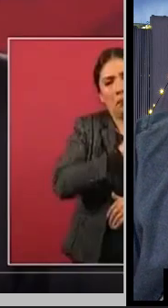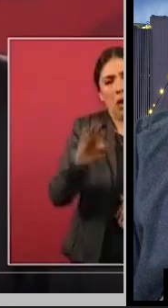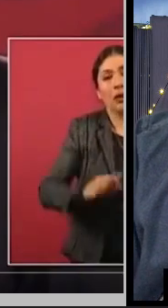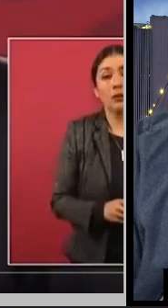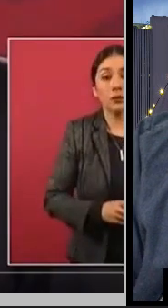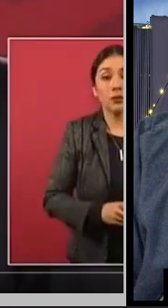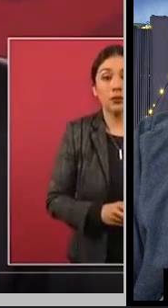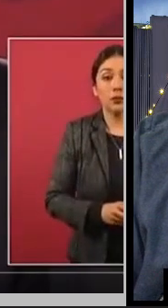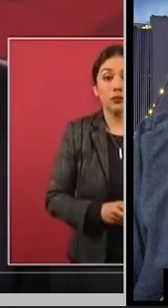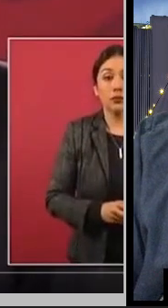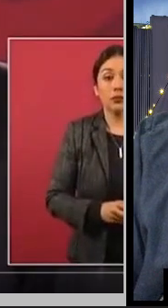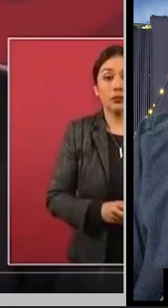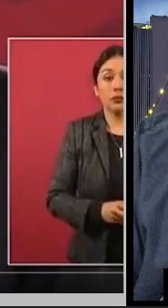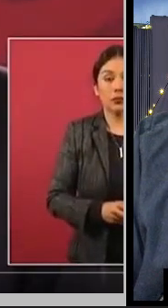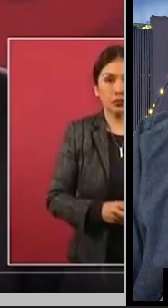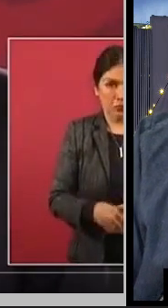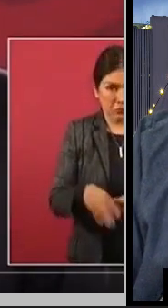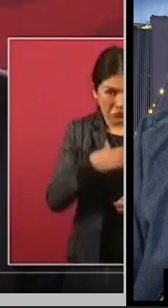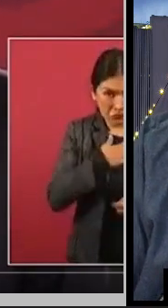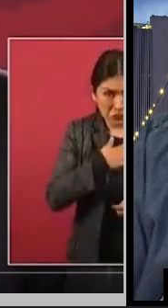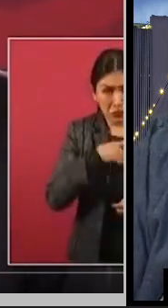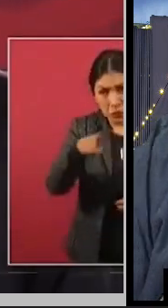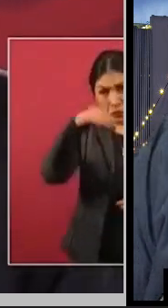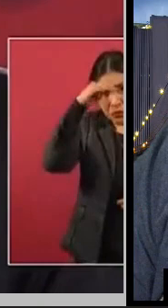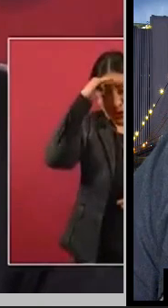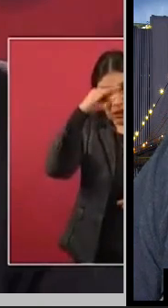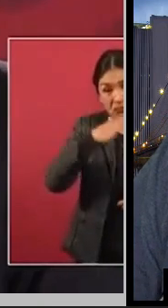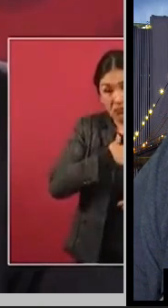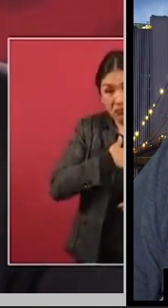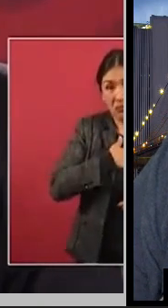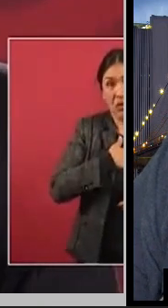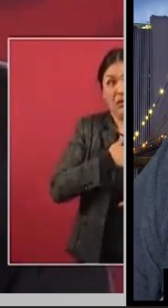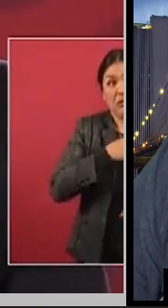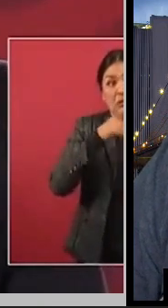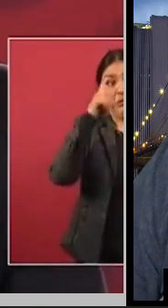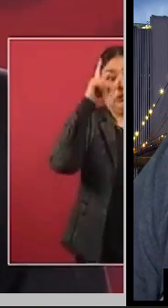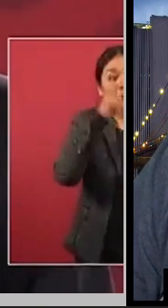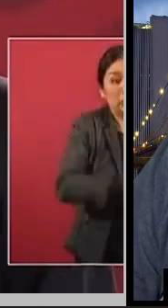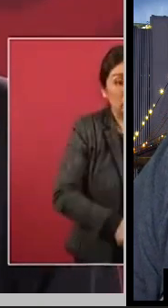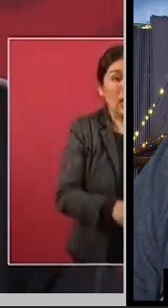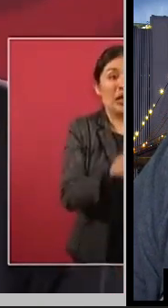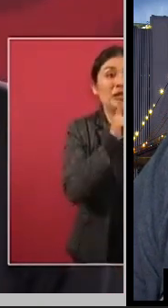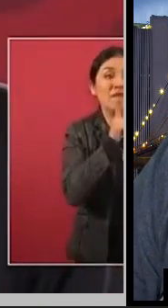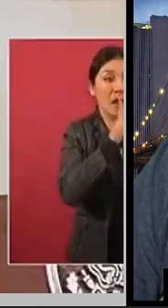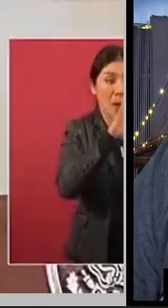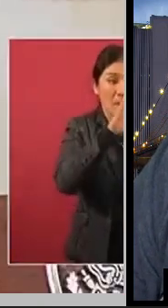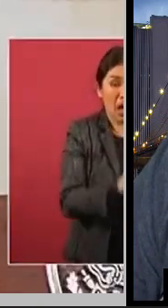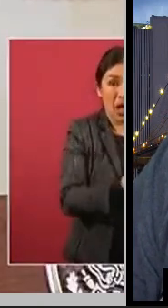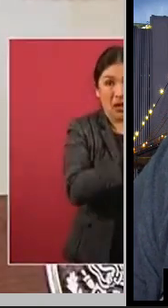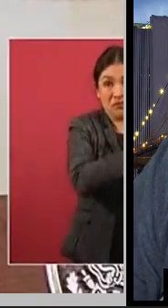mañana. Nosotros no vamos a censurar a nadie.